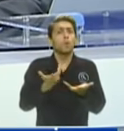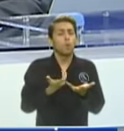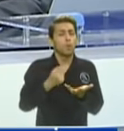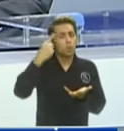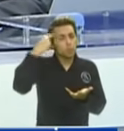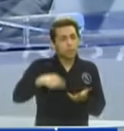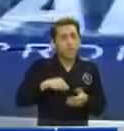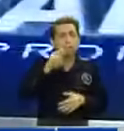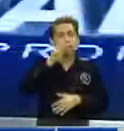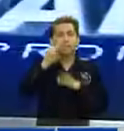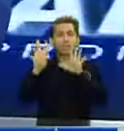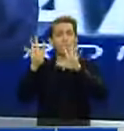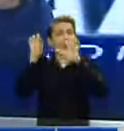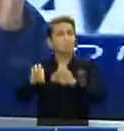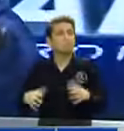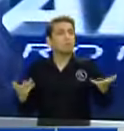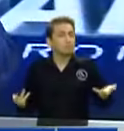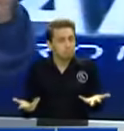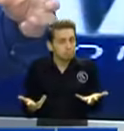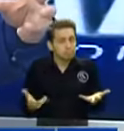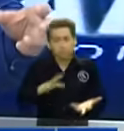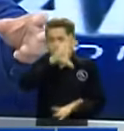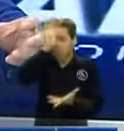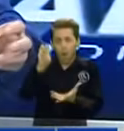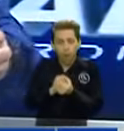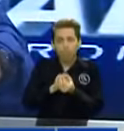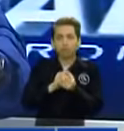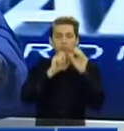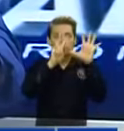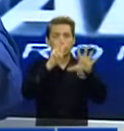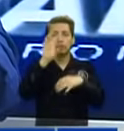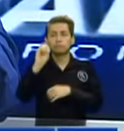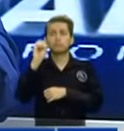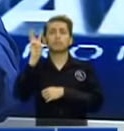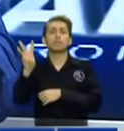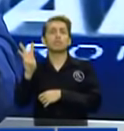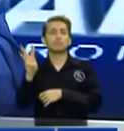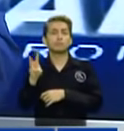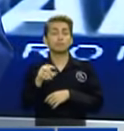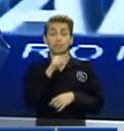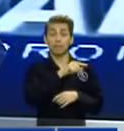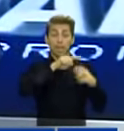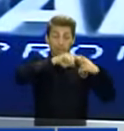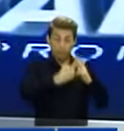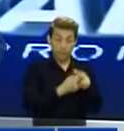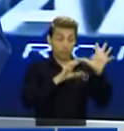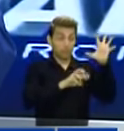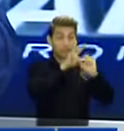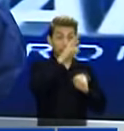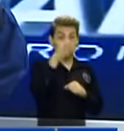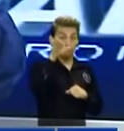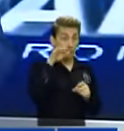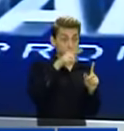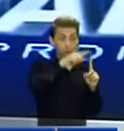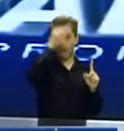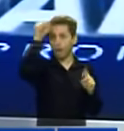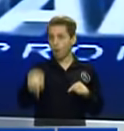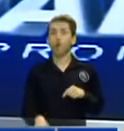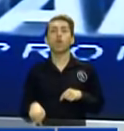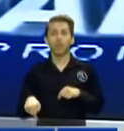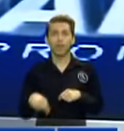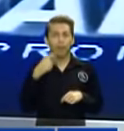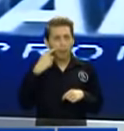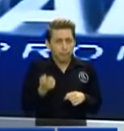tenemos 703 casos totales desde el 13 de marzo hasta la fecha. Si nosotros dividimos la cantidad de días que ha pasado en